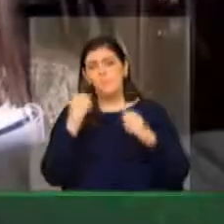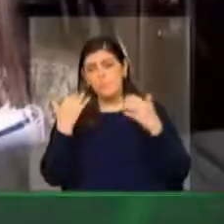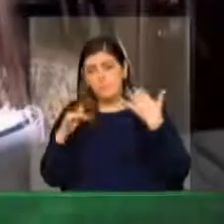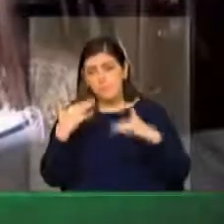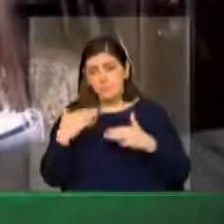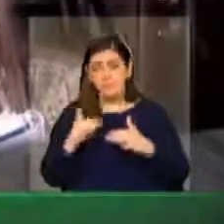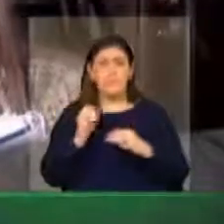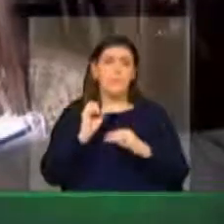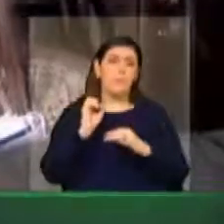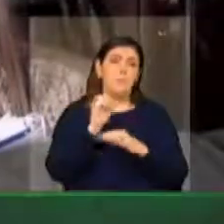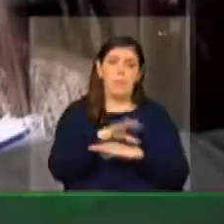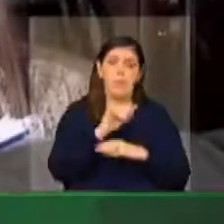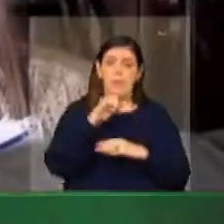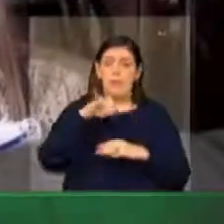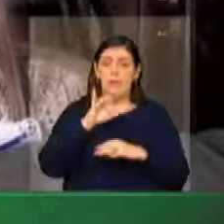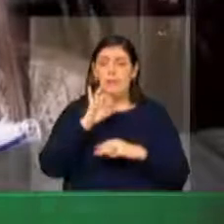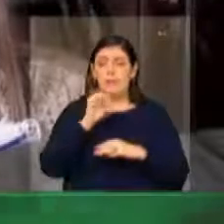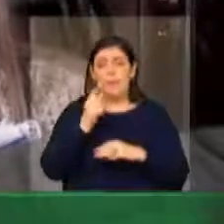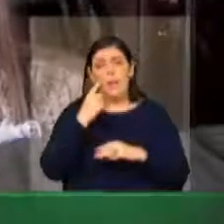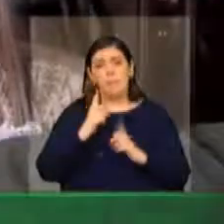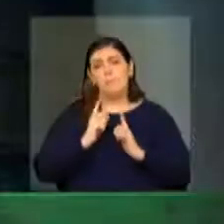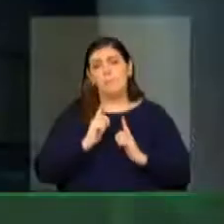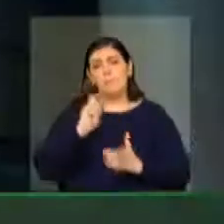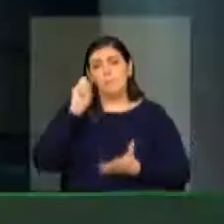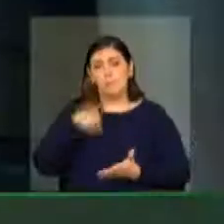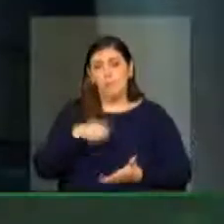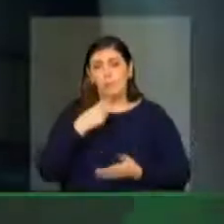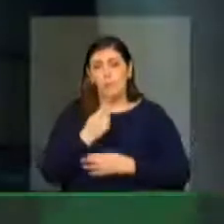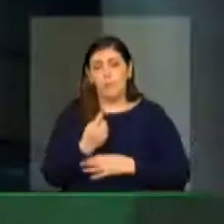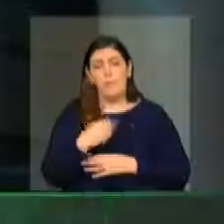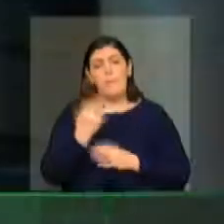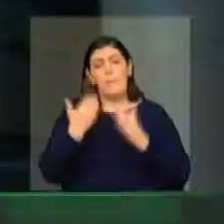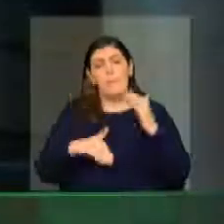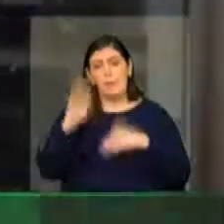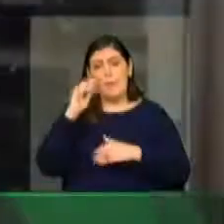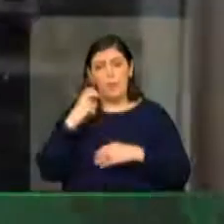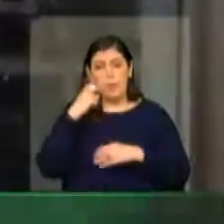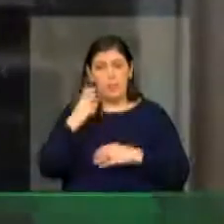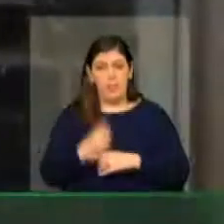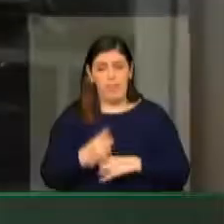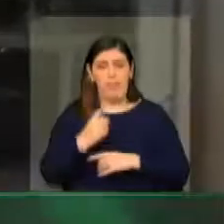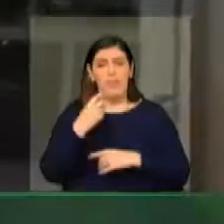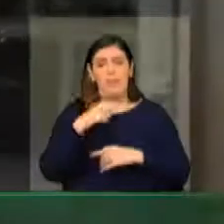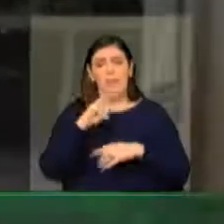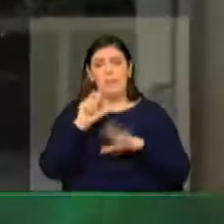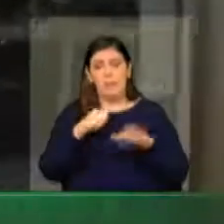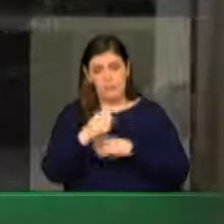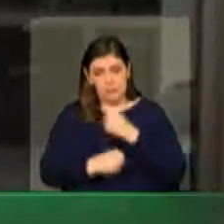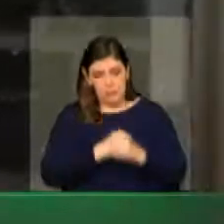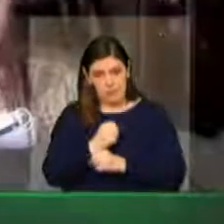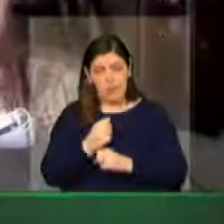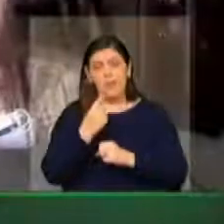internación en el INISA hasta el dictado de la sentencia definitiva, y en el caso del imputado que es mayor de edad, la fiscalía lo solicitó y